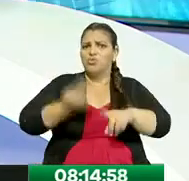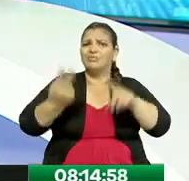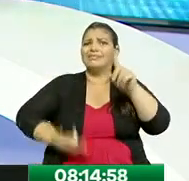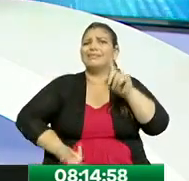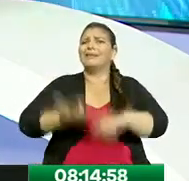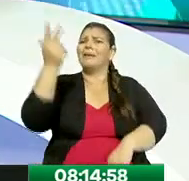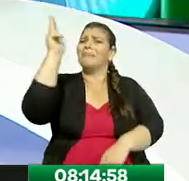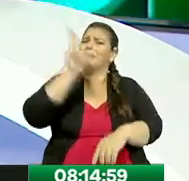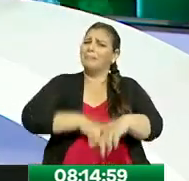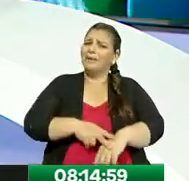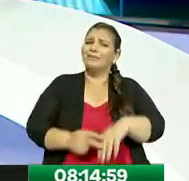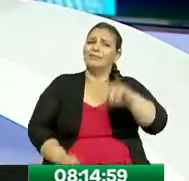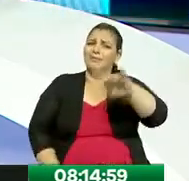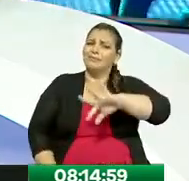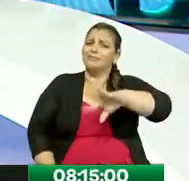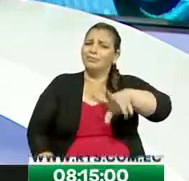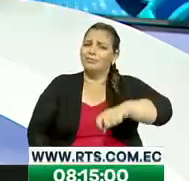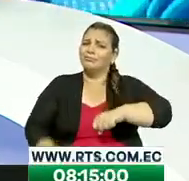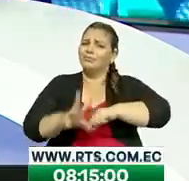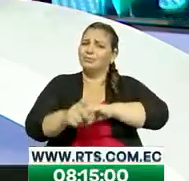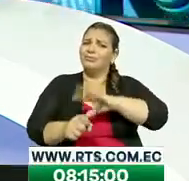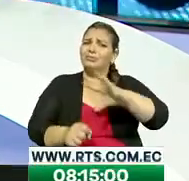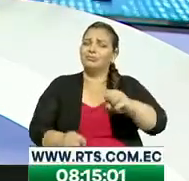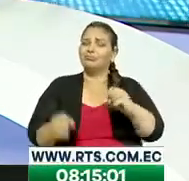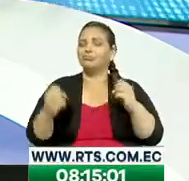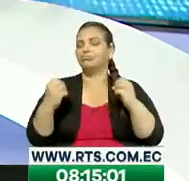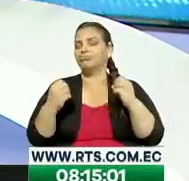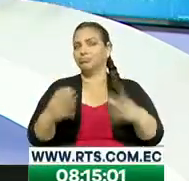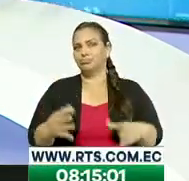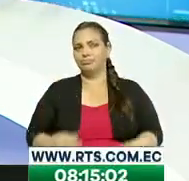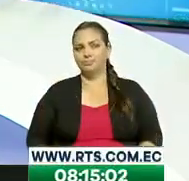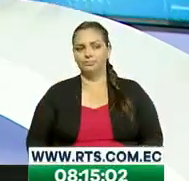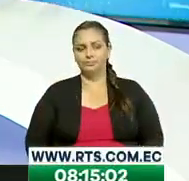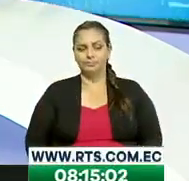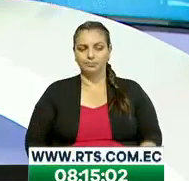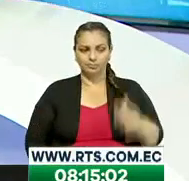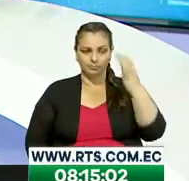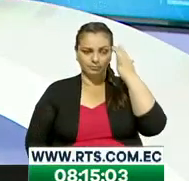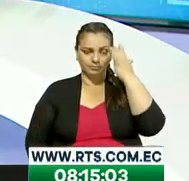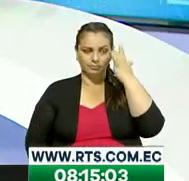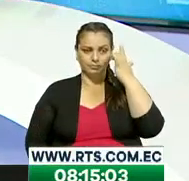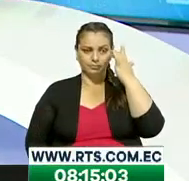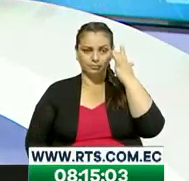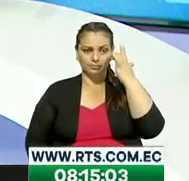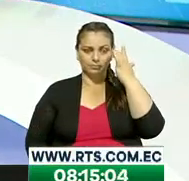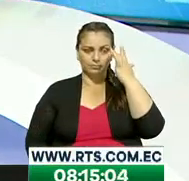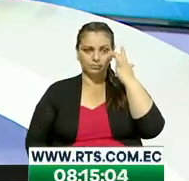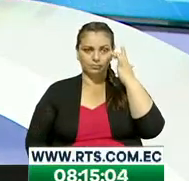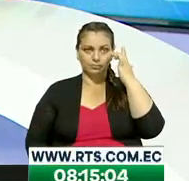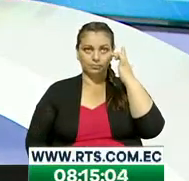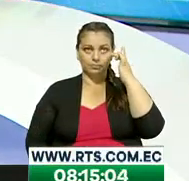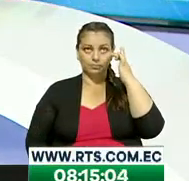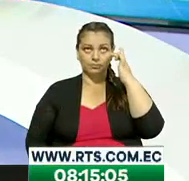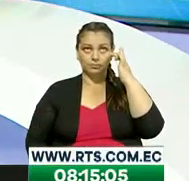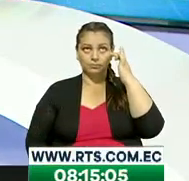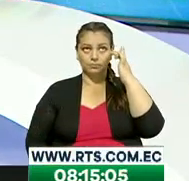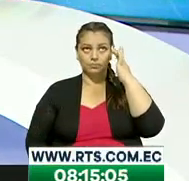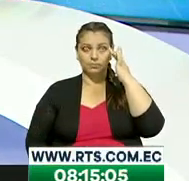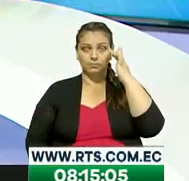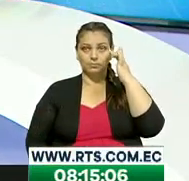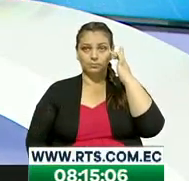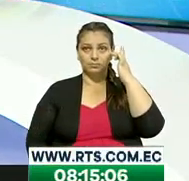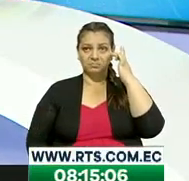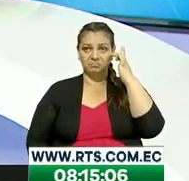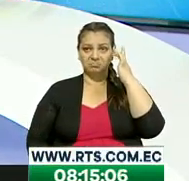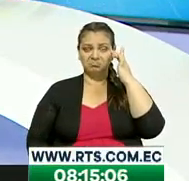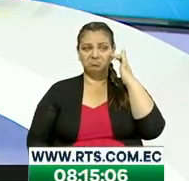robo en condiciones similares registrado este año en ese mismo negocio. Ya les dije por qué. El delincuente ya sabe que no